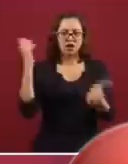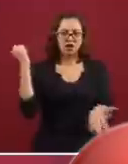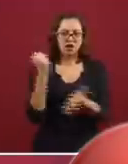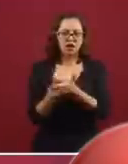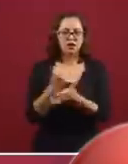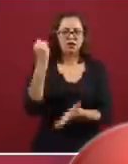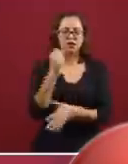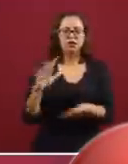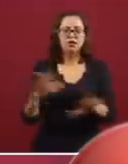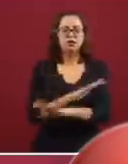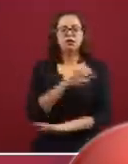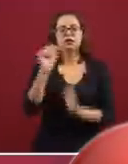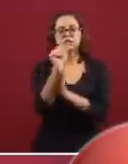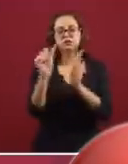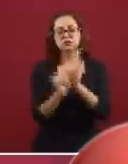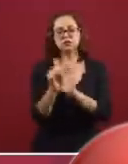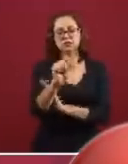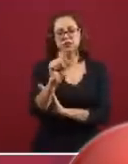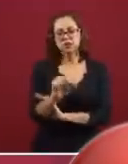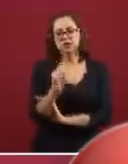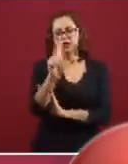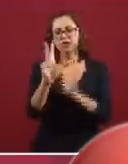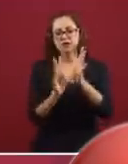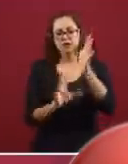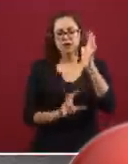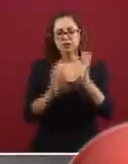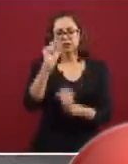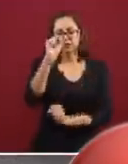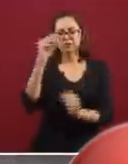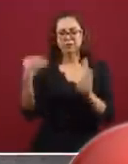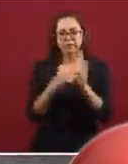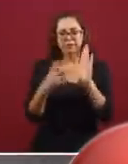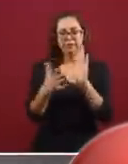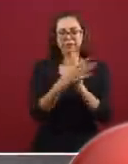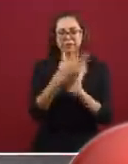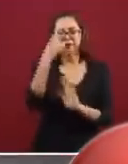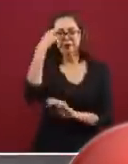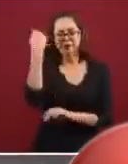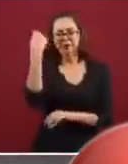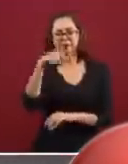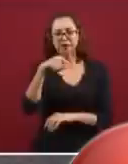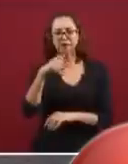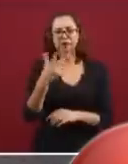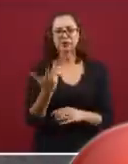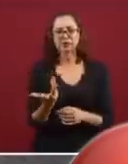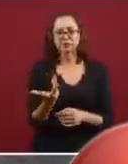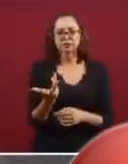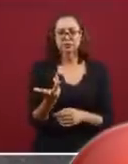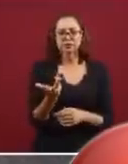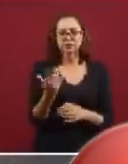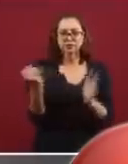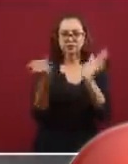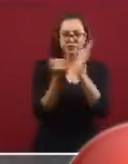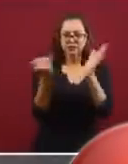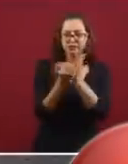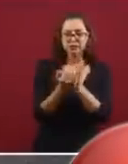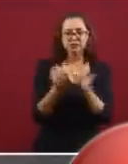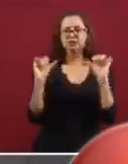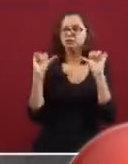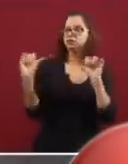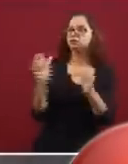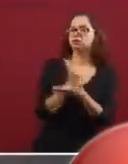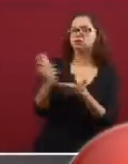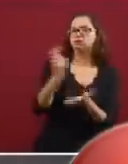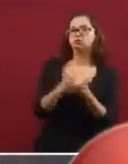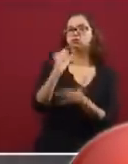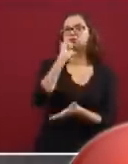la reforma al artículo 28 constitucional para que se cancelen las condonaciones de impuestos.